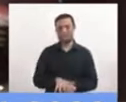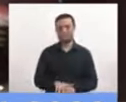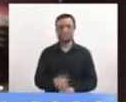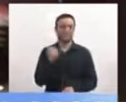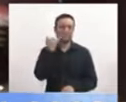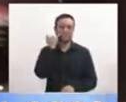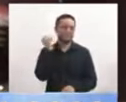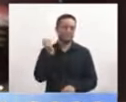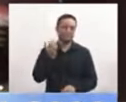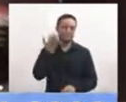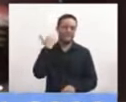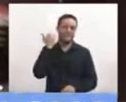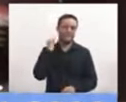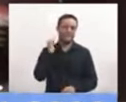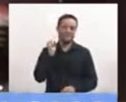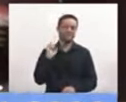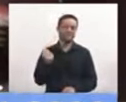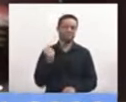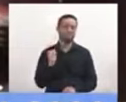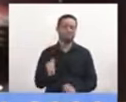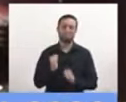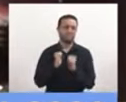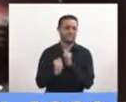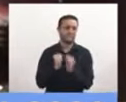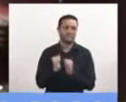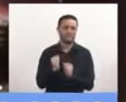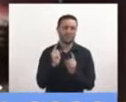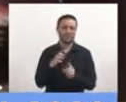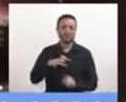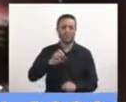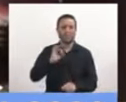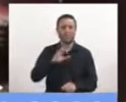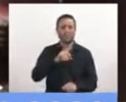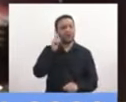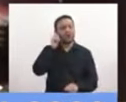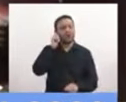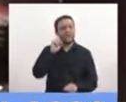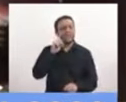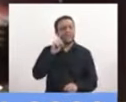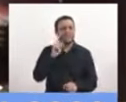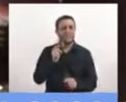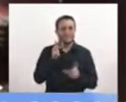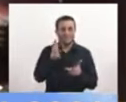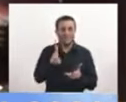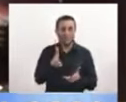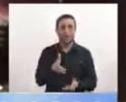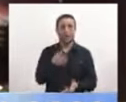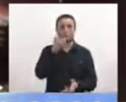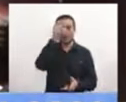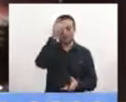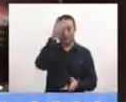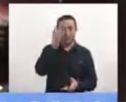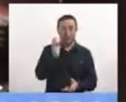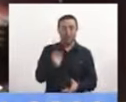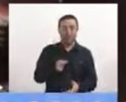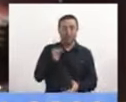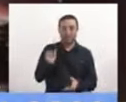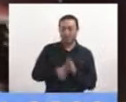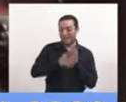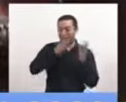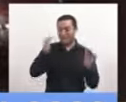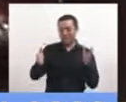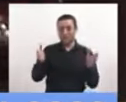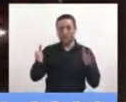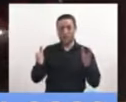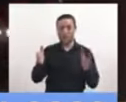dijo el senador Poggi, ¿no? Cuando la copa en los 12 años del kirchnerismo cayó, cuando no se devolvió el 15%, a pesar de que se estatizaron